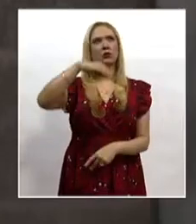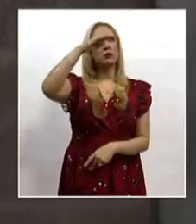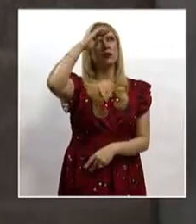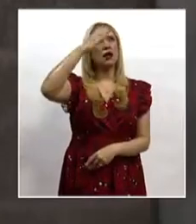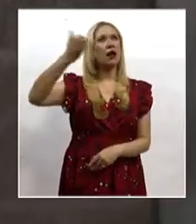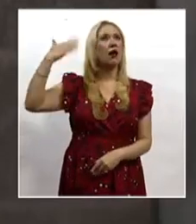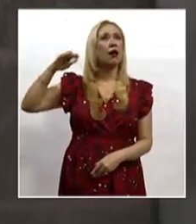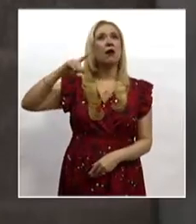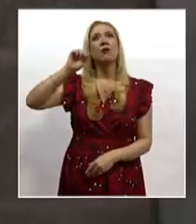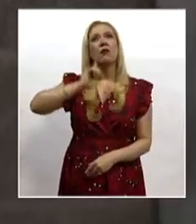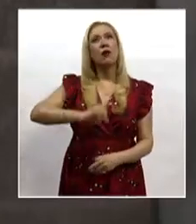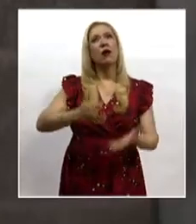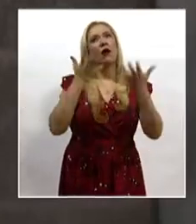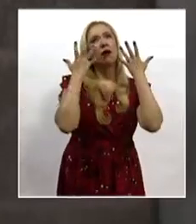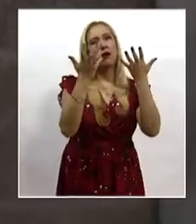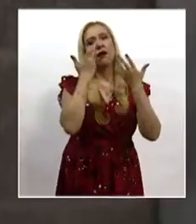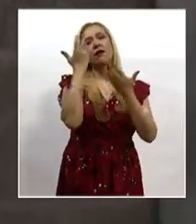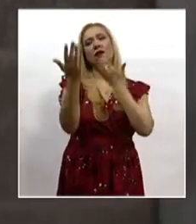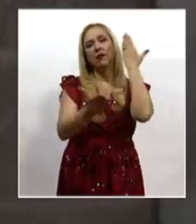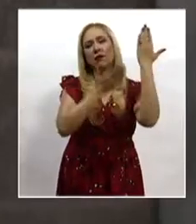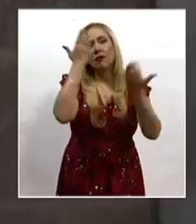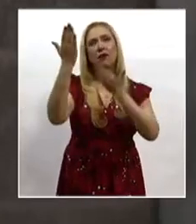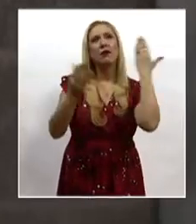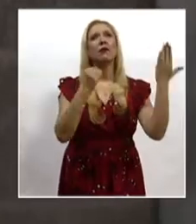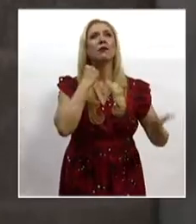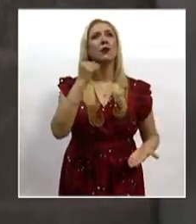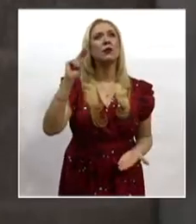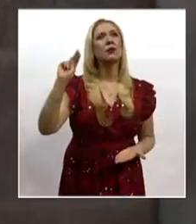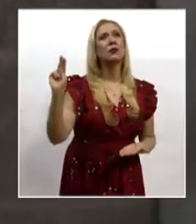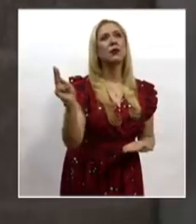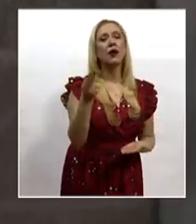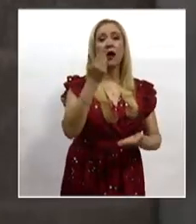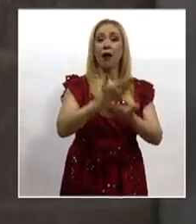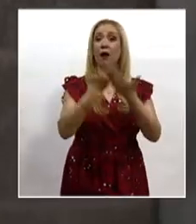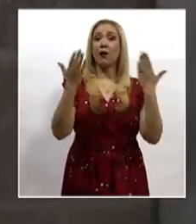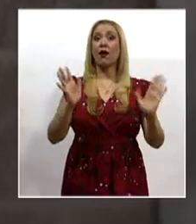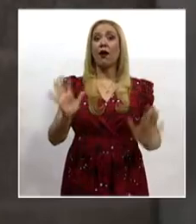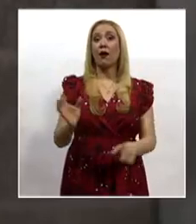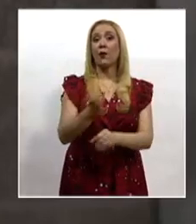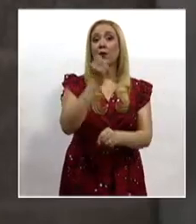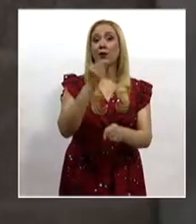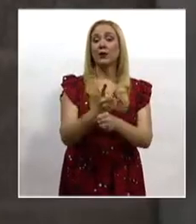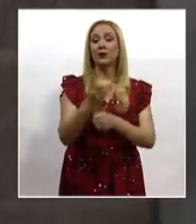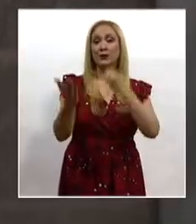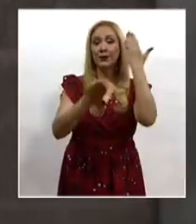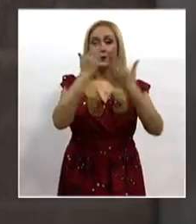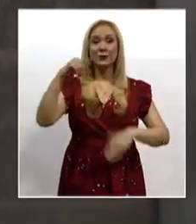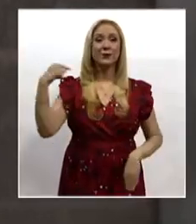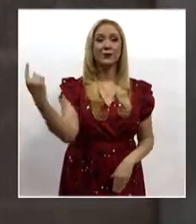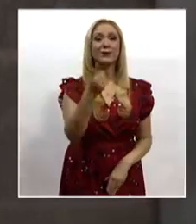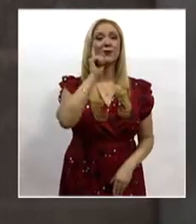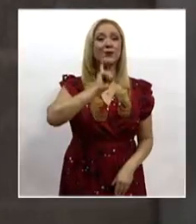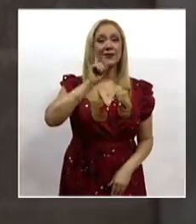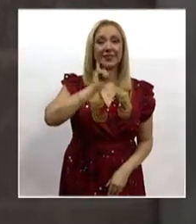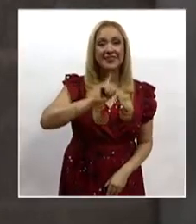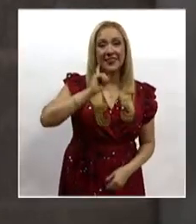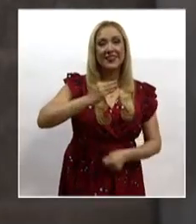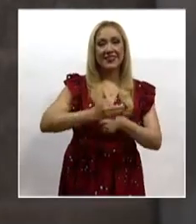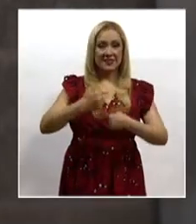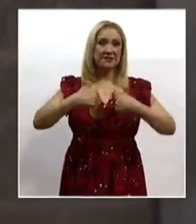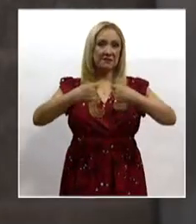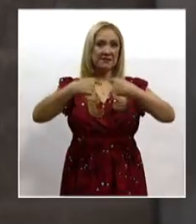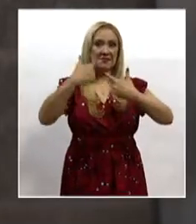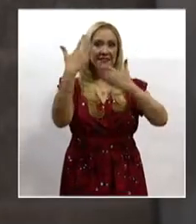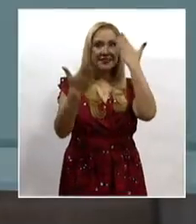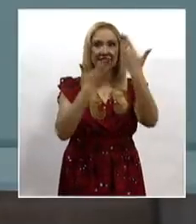mujeres pugnaban por estudiar la licenciatura en Derecho. Hoy día que existen estas igualdades para todas las estudiantes, quiero